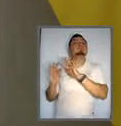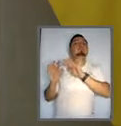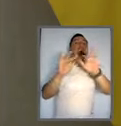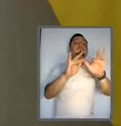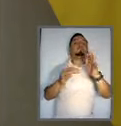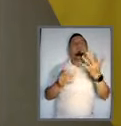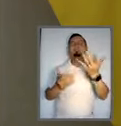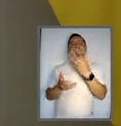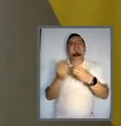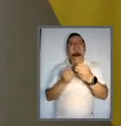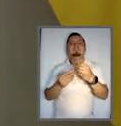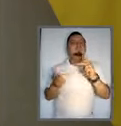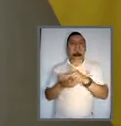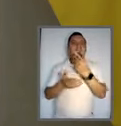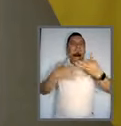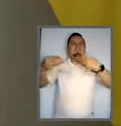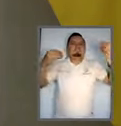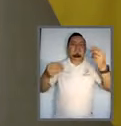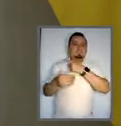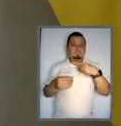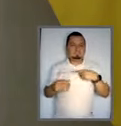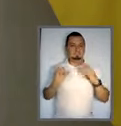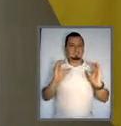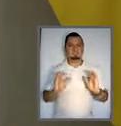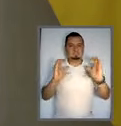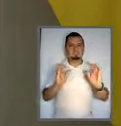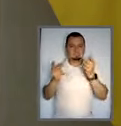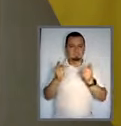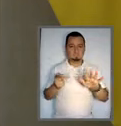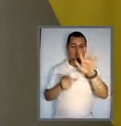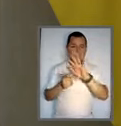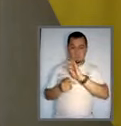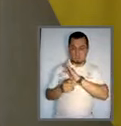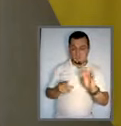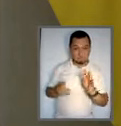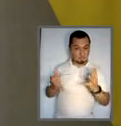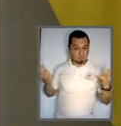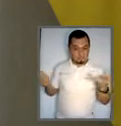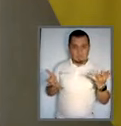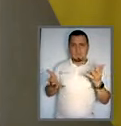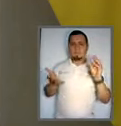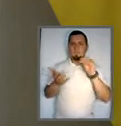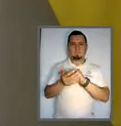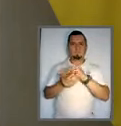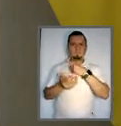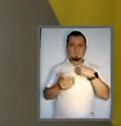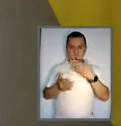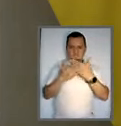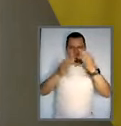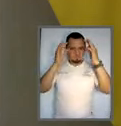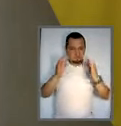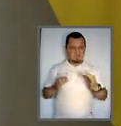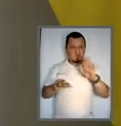margen de maniobra o esta disminución en los índices de movilidad nos permitiría también implementar con mayor eficacia y con